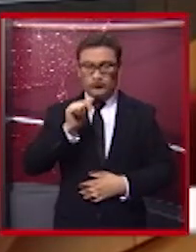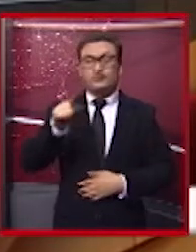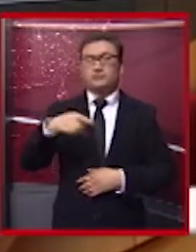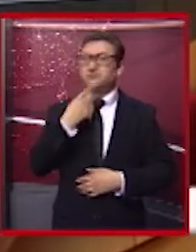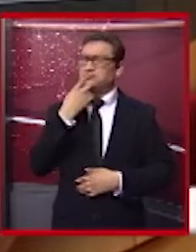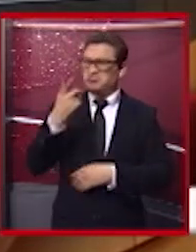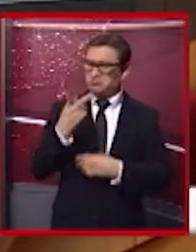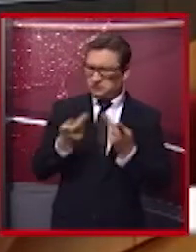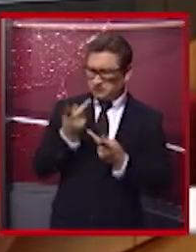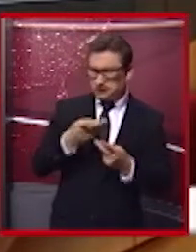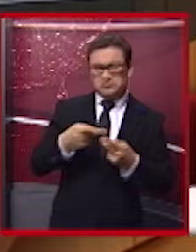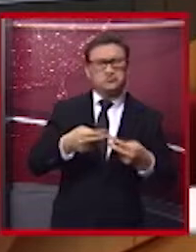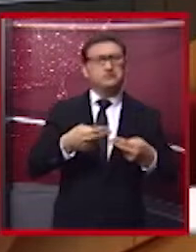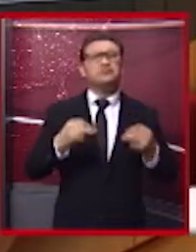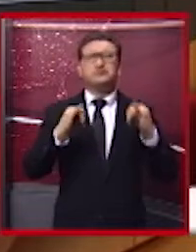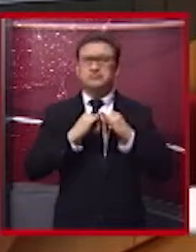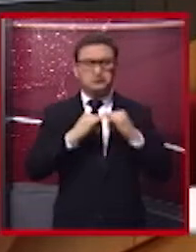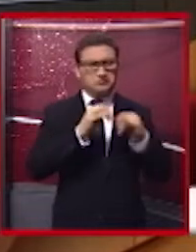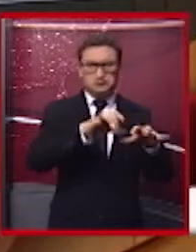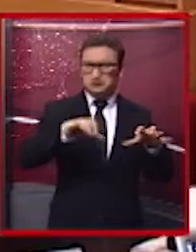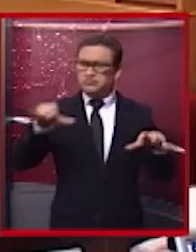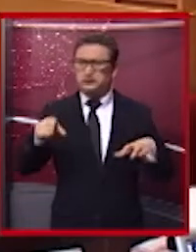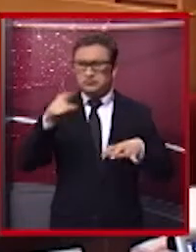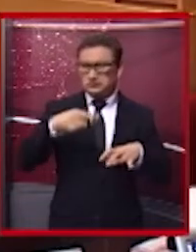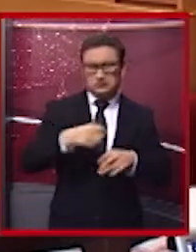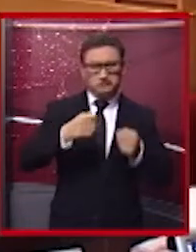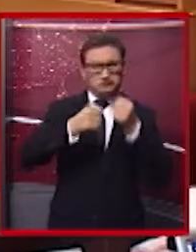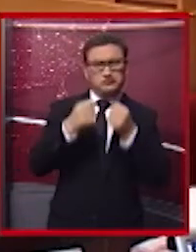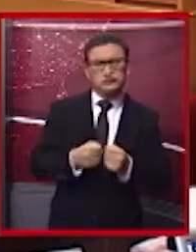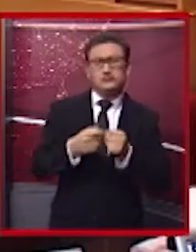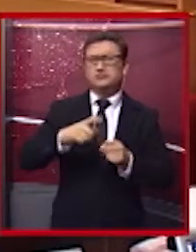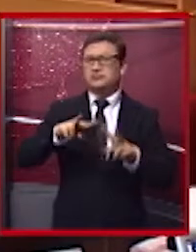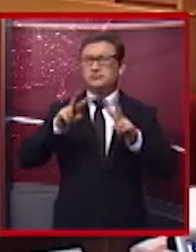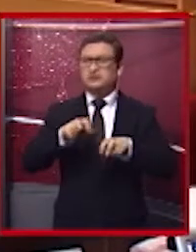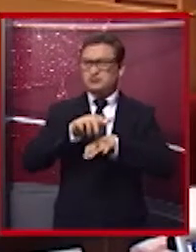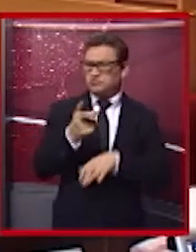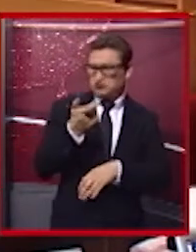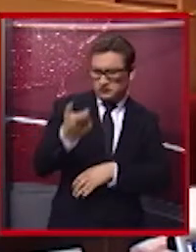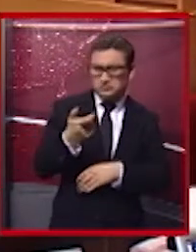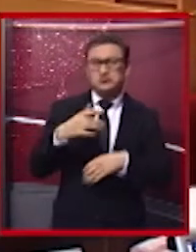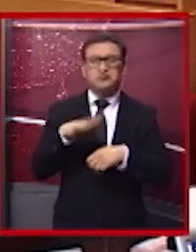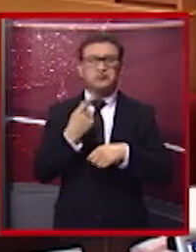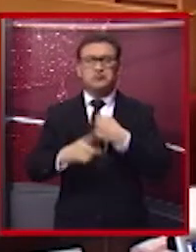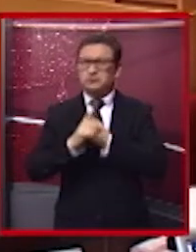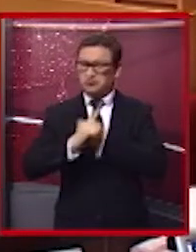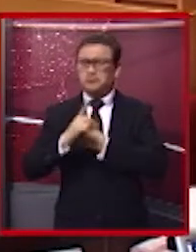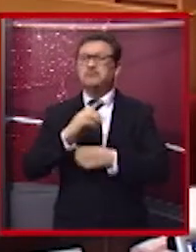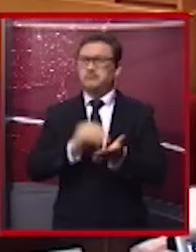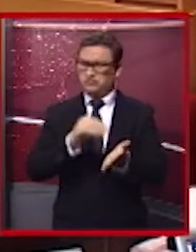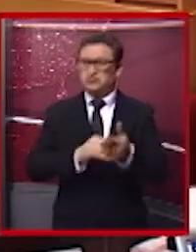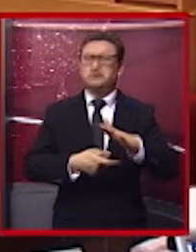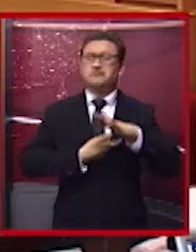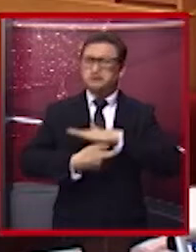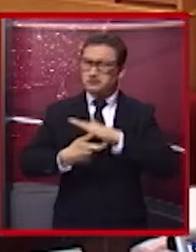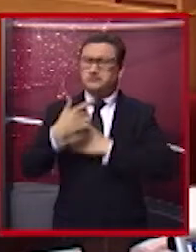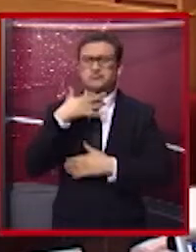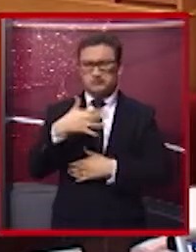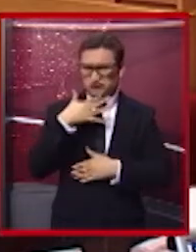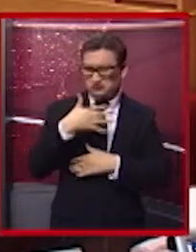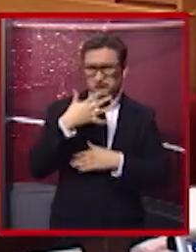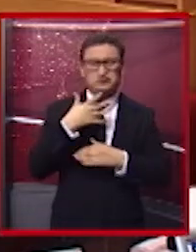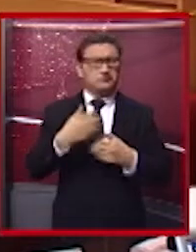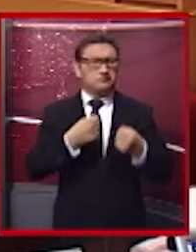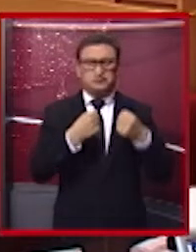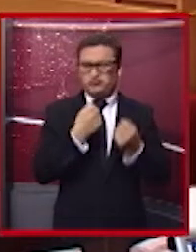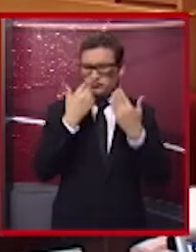rol de las instituciones para dar certidumbre en materia económica, pues persisten problemas como corrupción, impunidad e inseguridad, además del destino